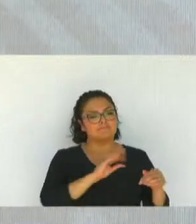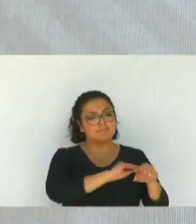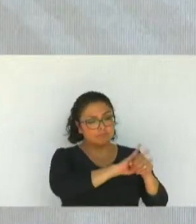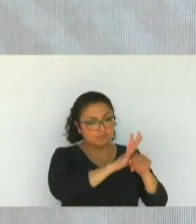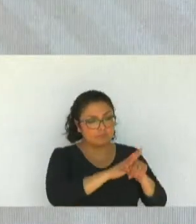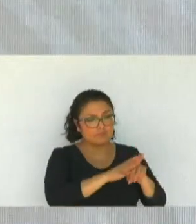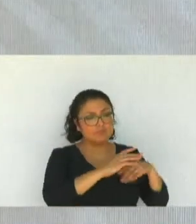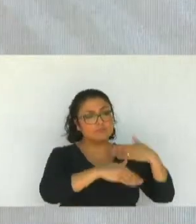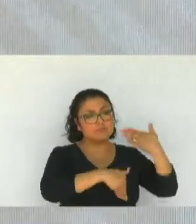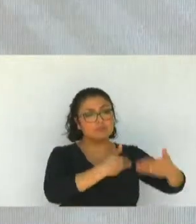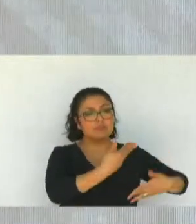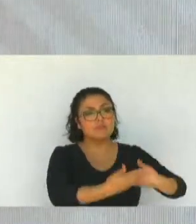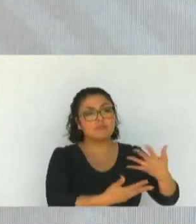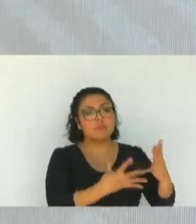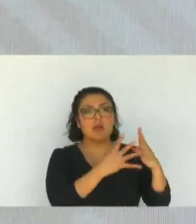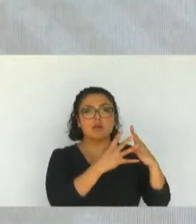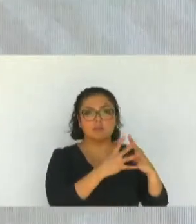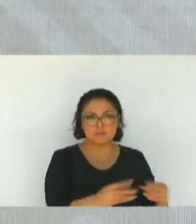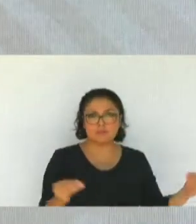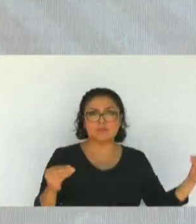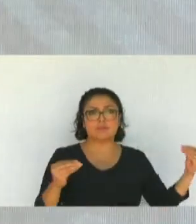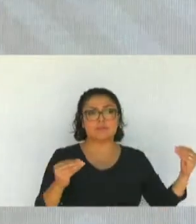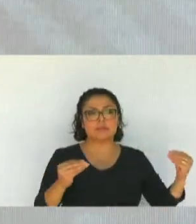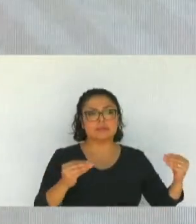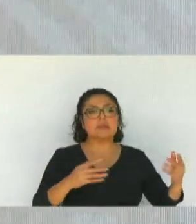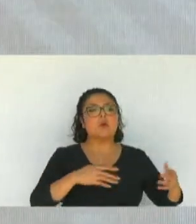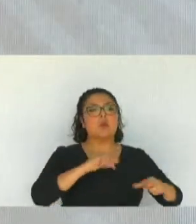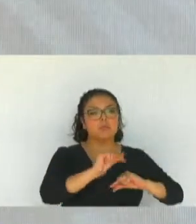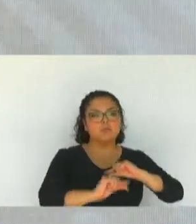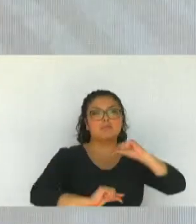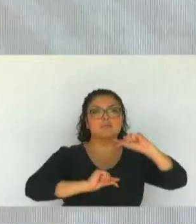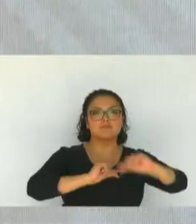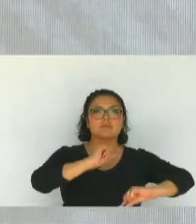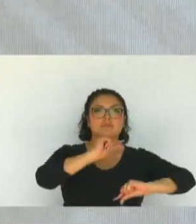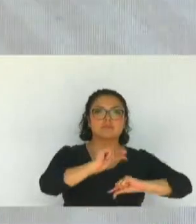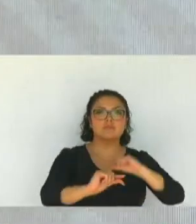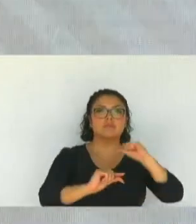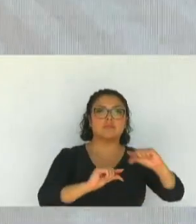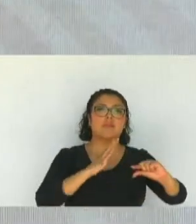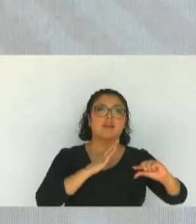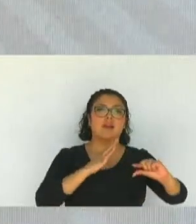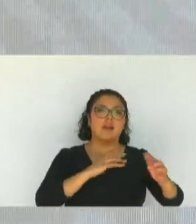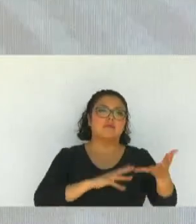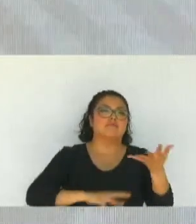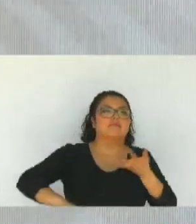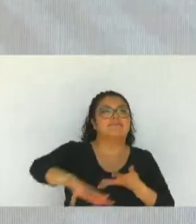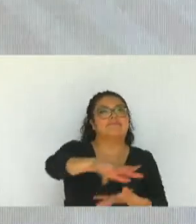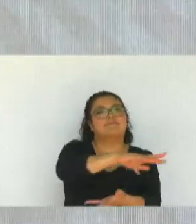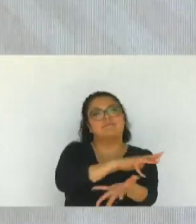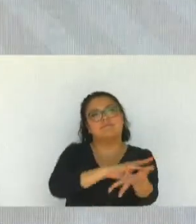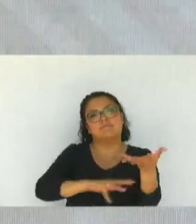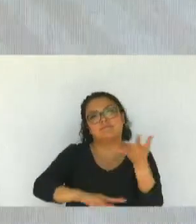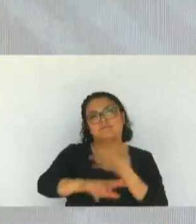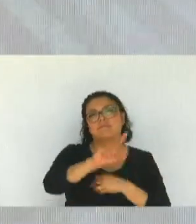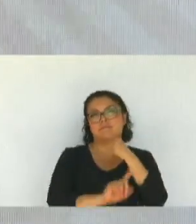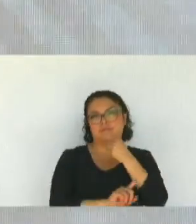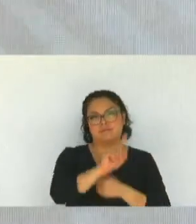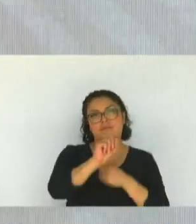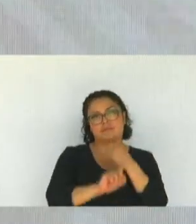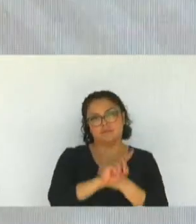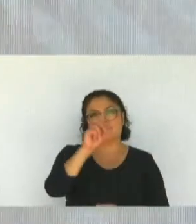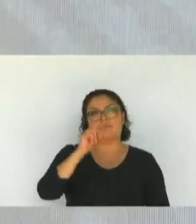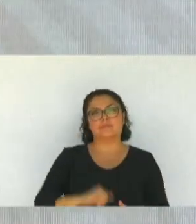de la pandemia, durante el cual subsisten las perturbaciones ocasionadas por ella. Y no olvidaremos tampoco